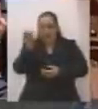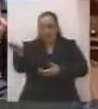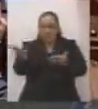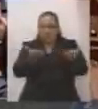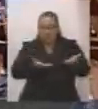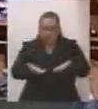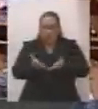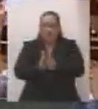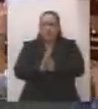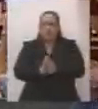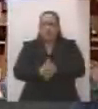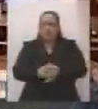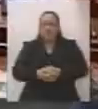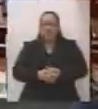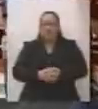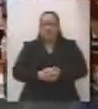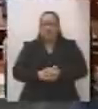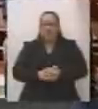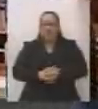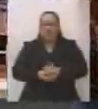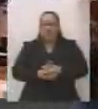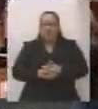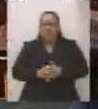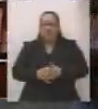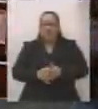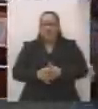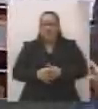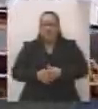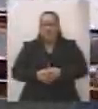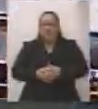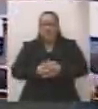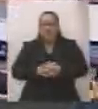Señoras, señores, la señora Presidenta,